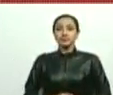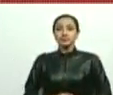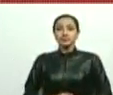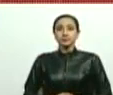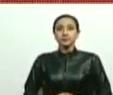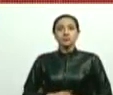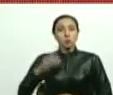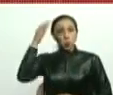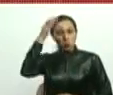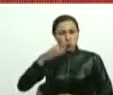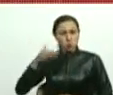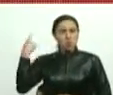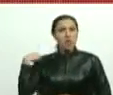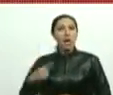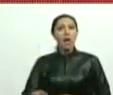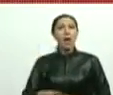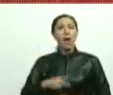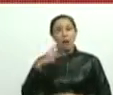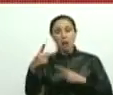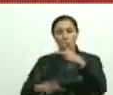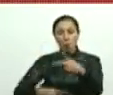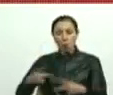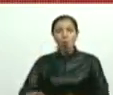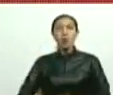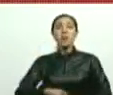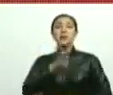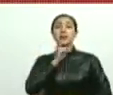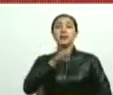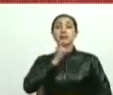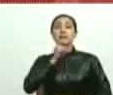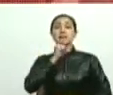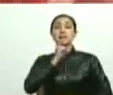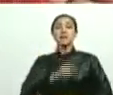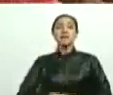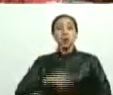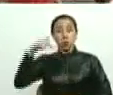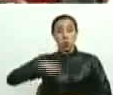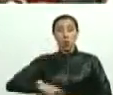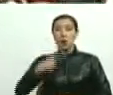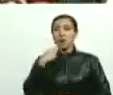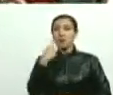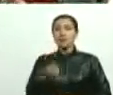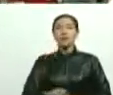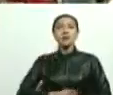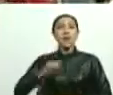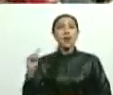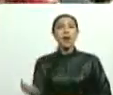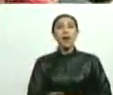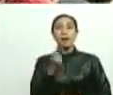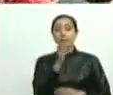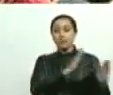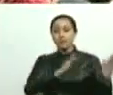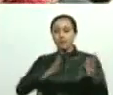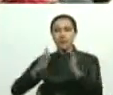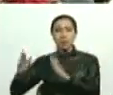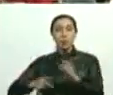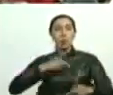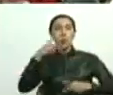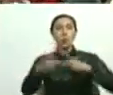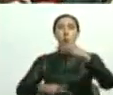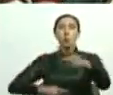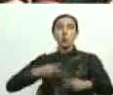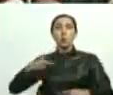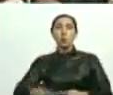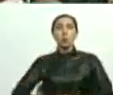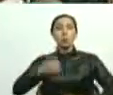conscientes además que era la fase más complicada, podemos decir hoy que la primera fase del proceso de